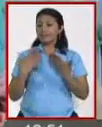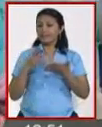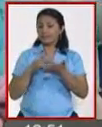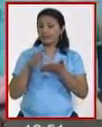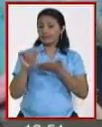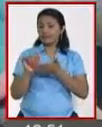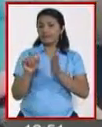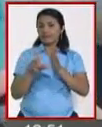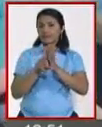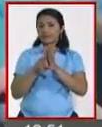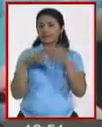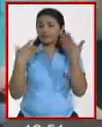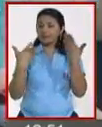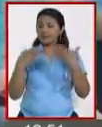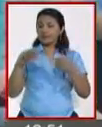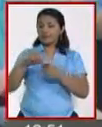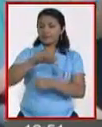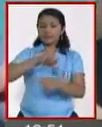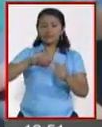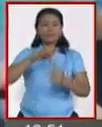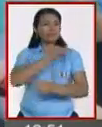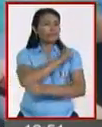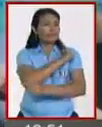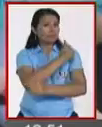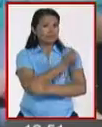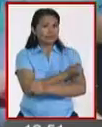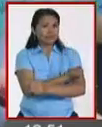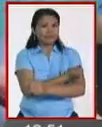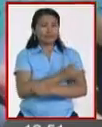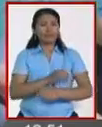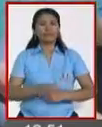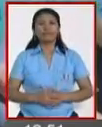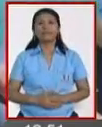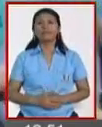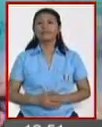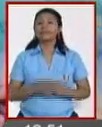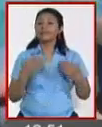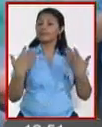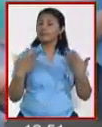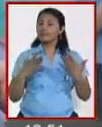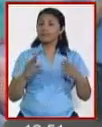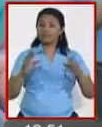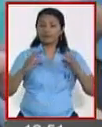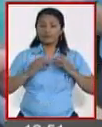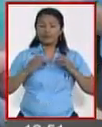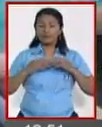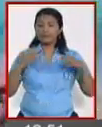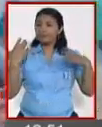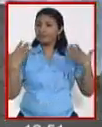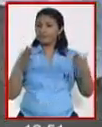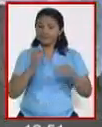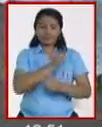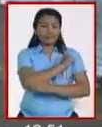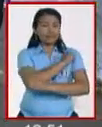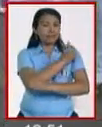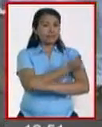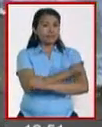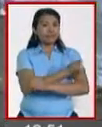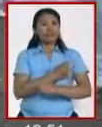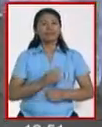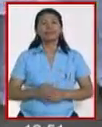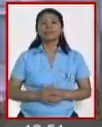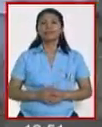ley que ya lo han socializado con estas autoridades interinas, incluso ya los han capacitado con estas autoridades